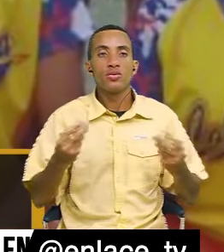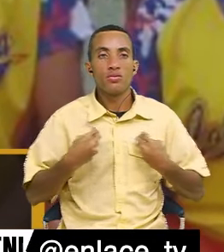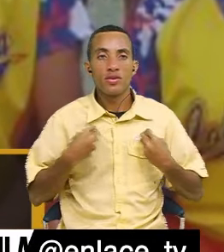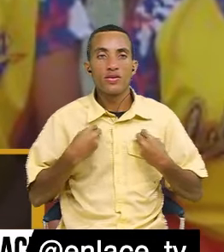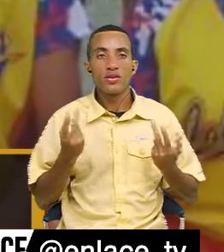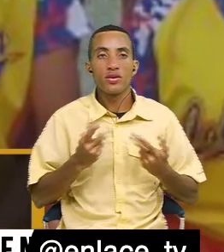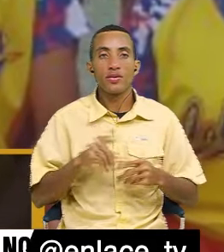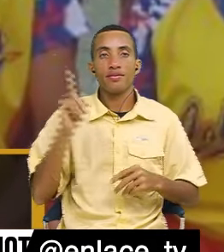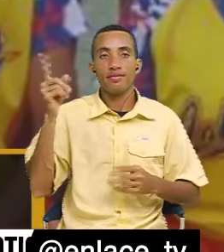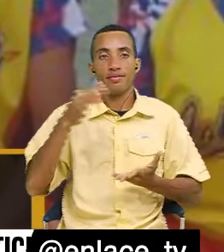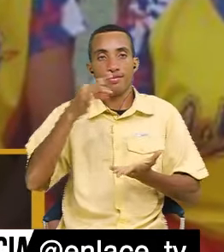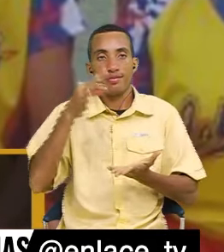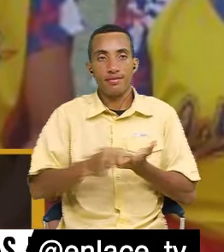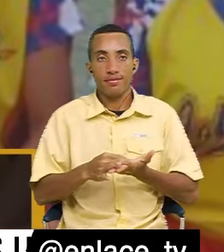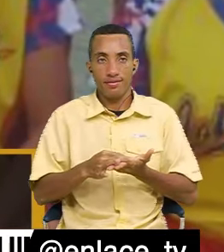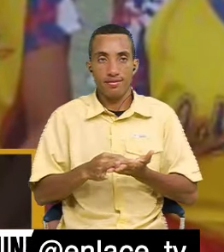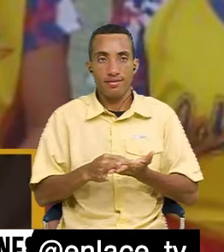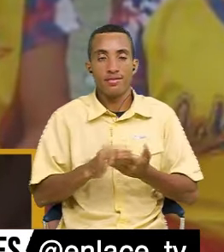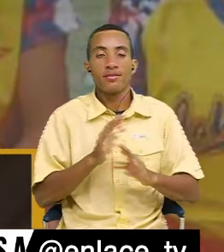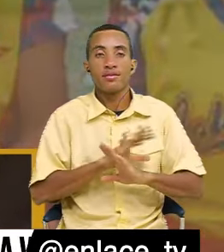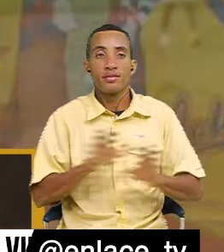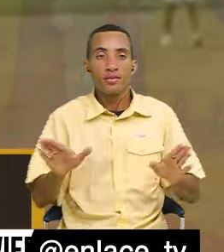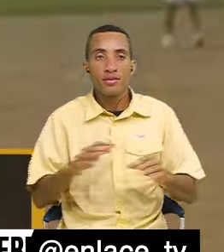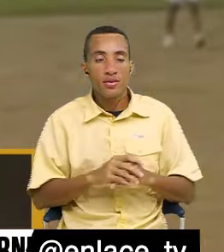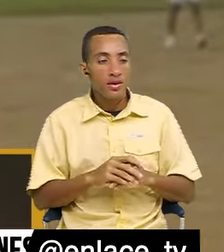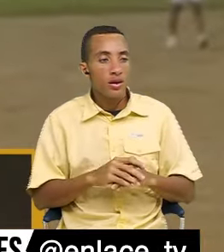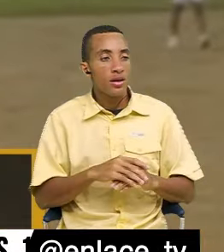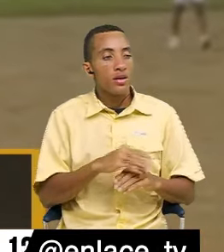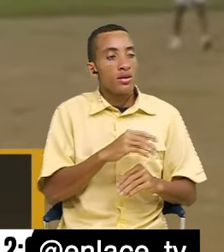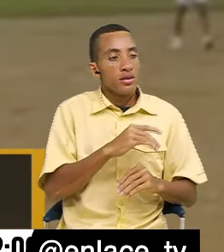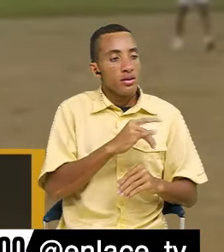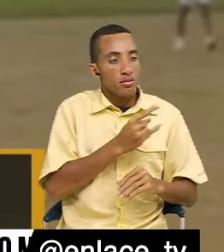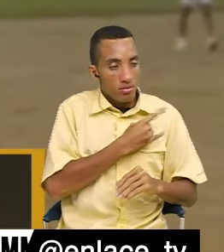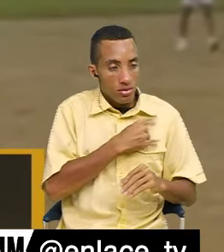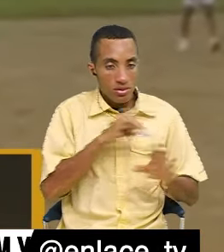donde se encuentra en octavo semestre de Relaciones Internacionales.